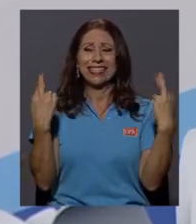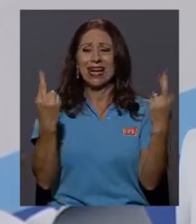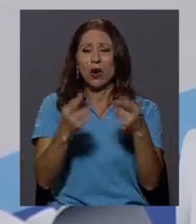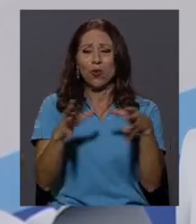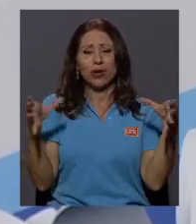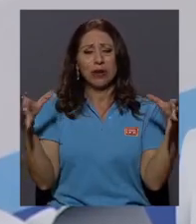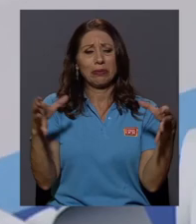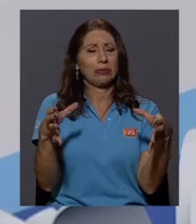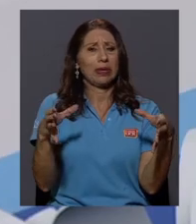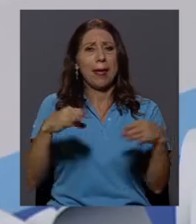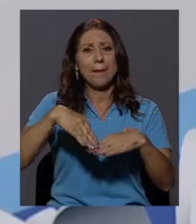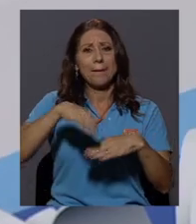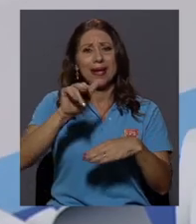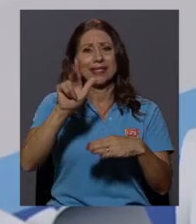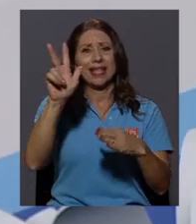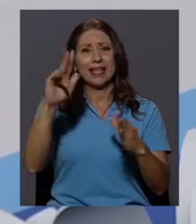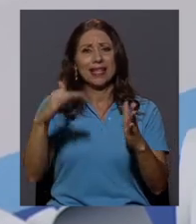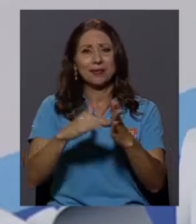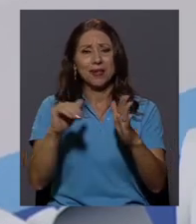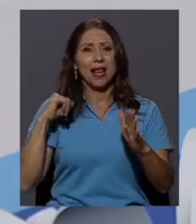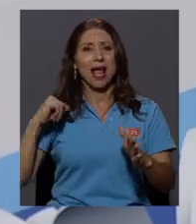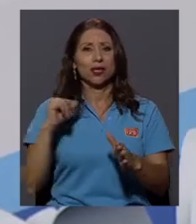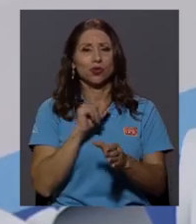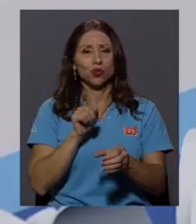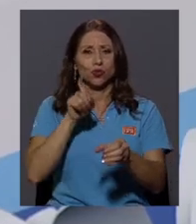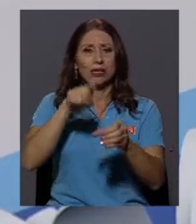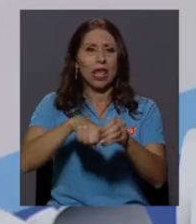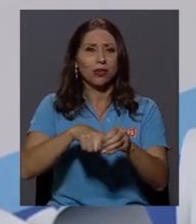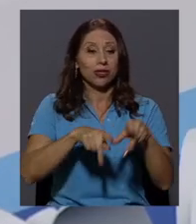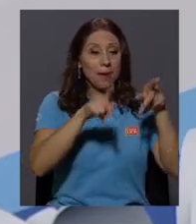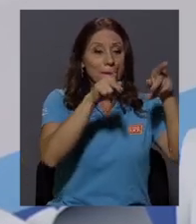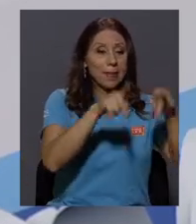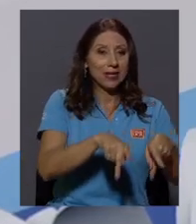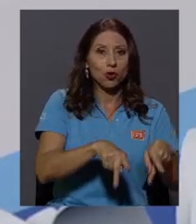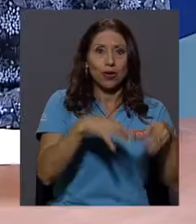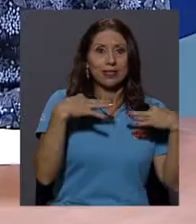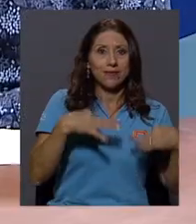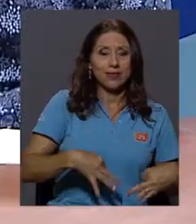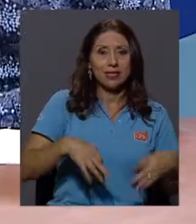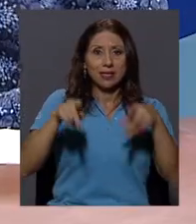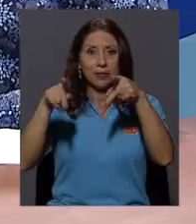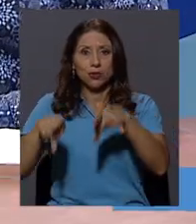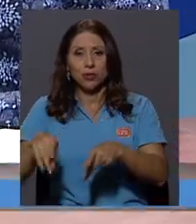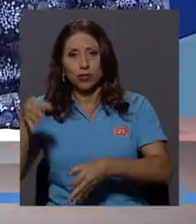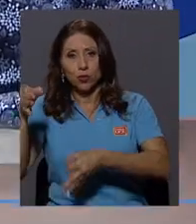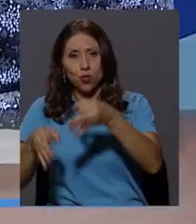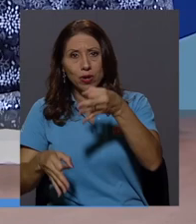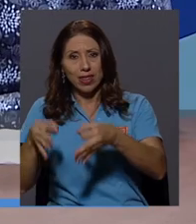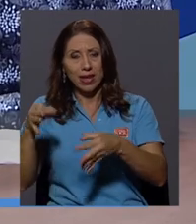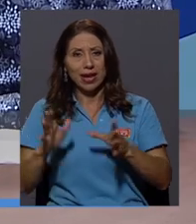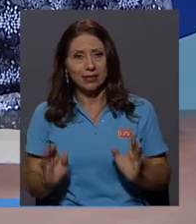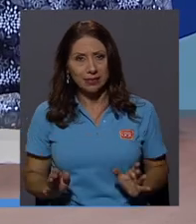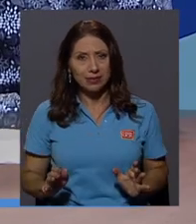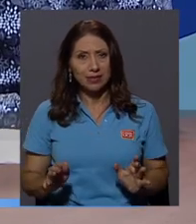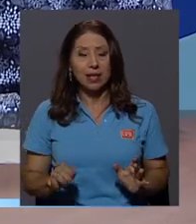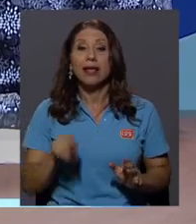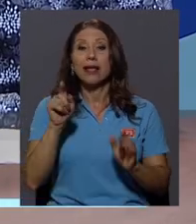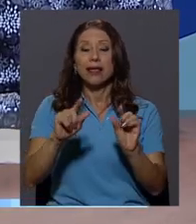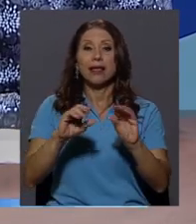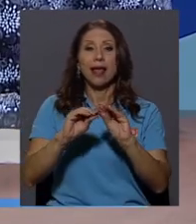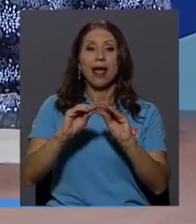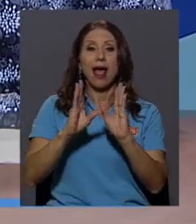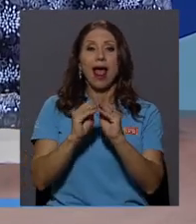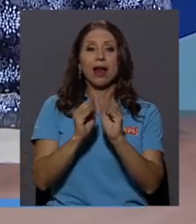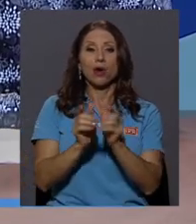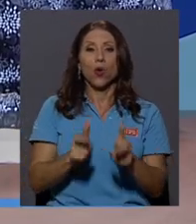en sí a más de 3.000 asociados entre personas físicas y jurídicas y en el congreso por lo